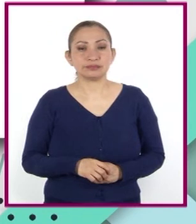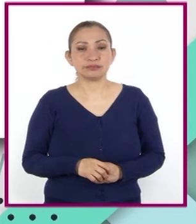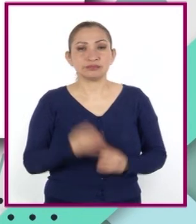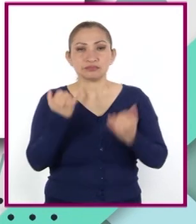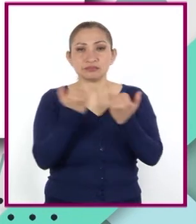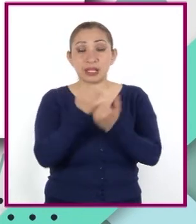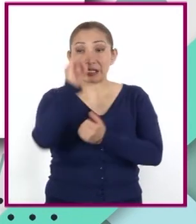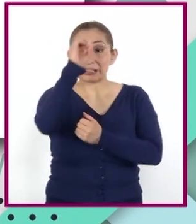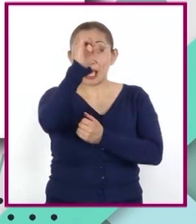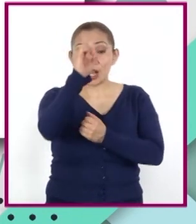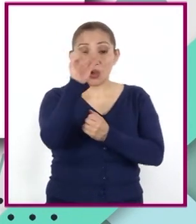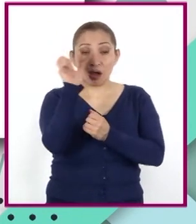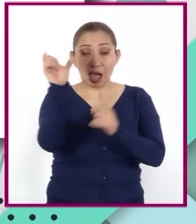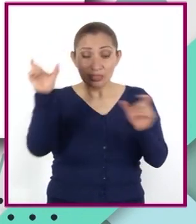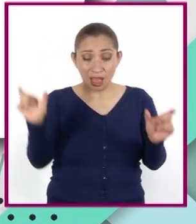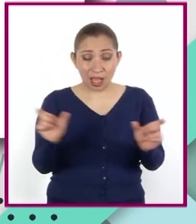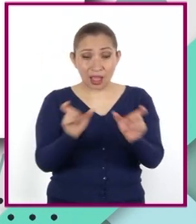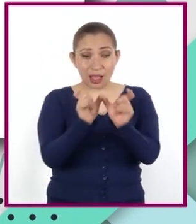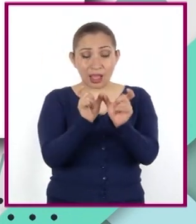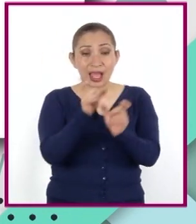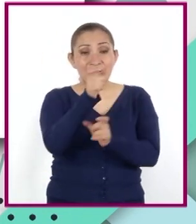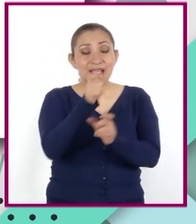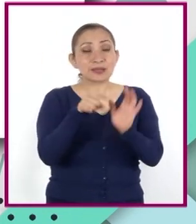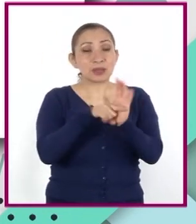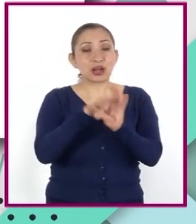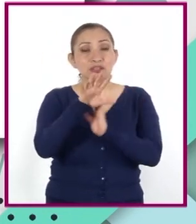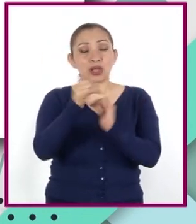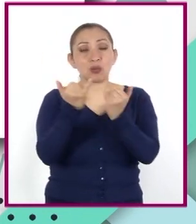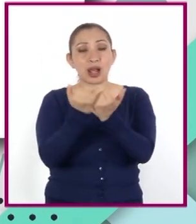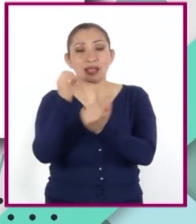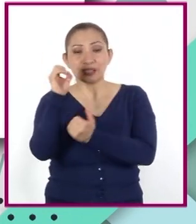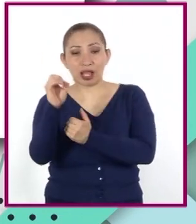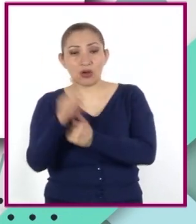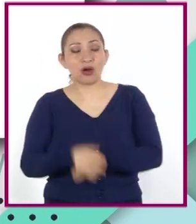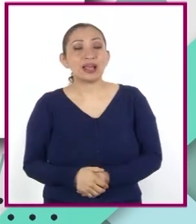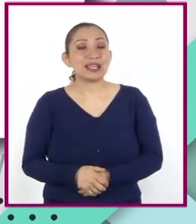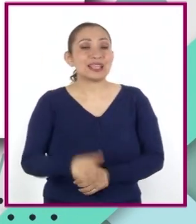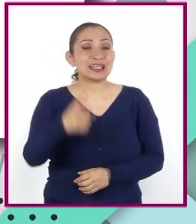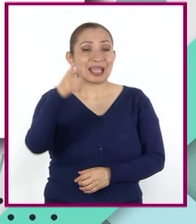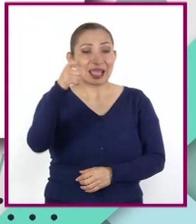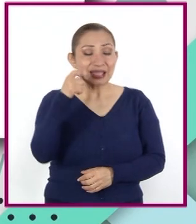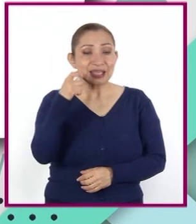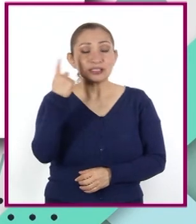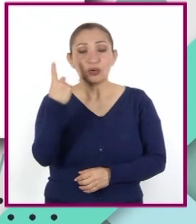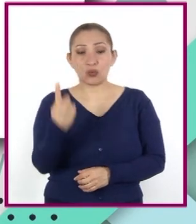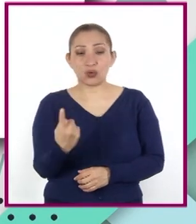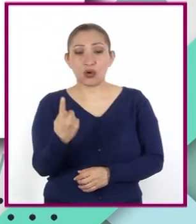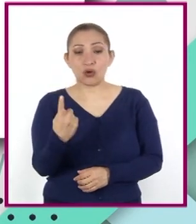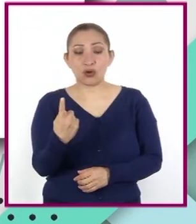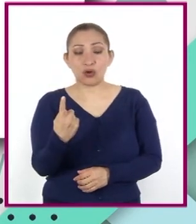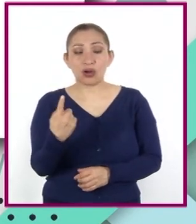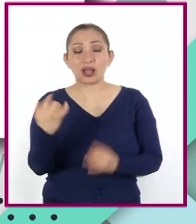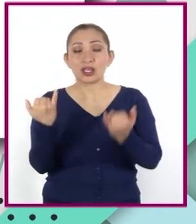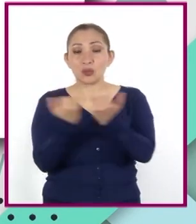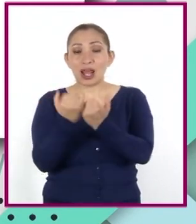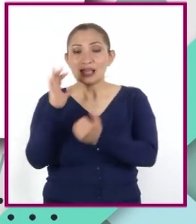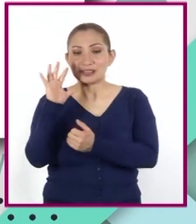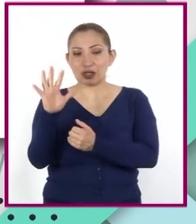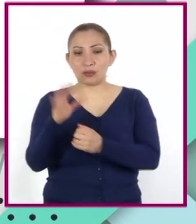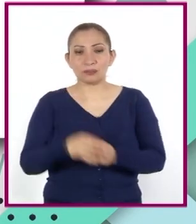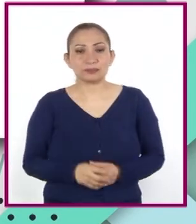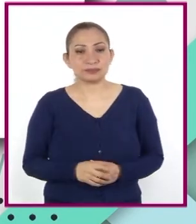Igualamos a 0 cada factor y tenemos que x menos 5 es igual a 0, x subíndice 1 es igual a